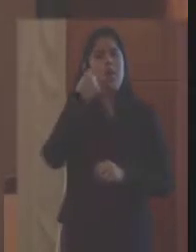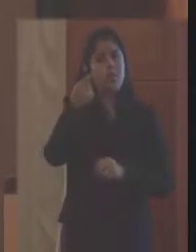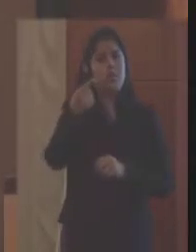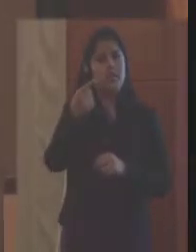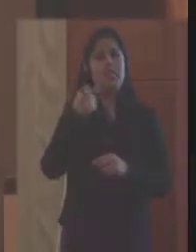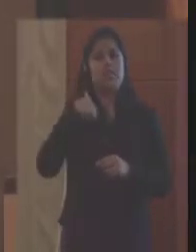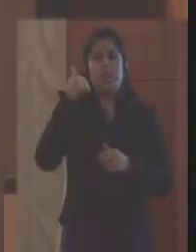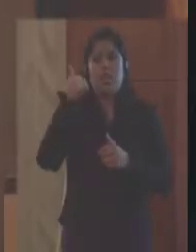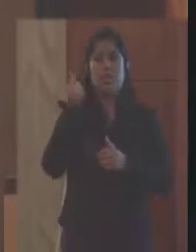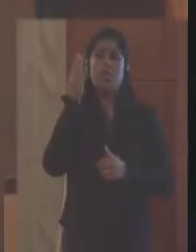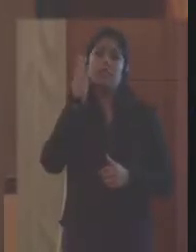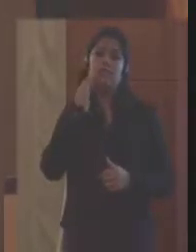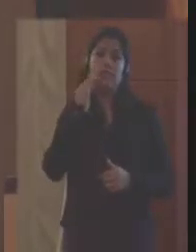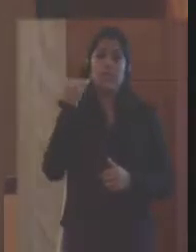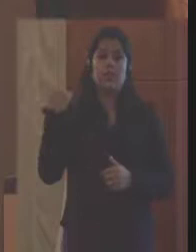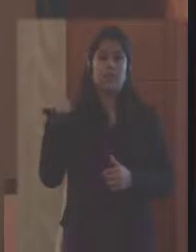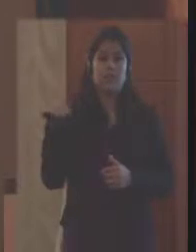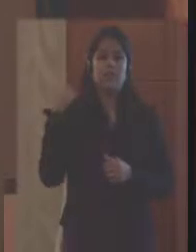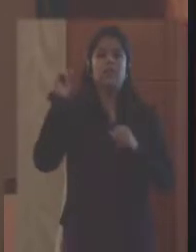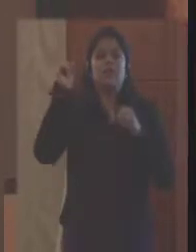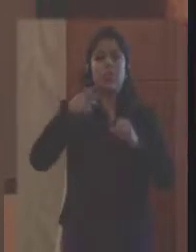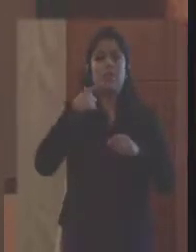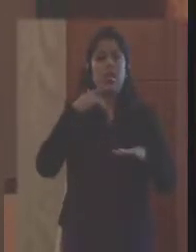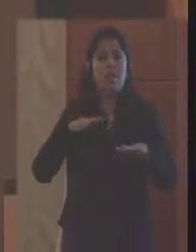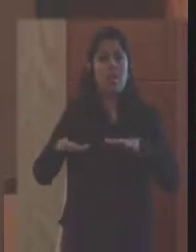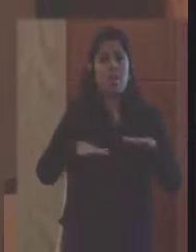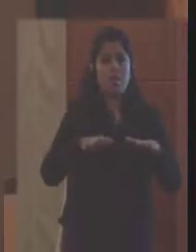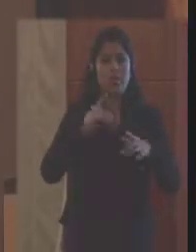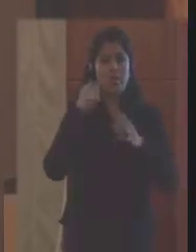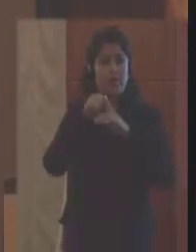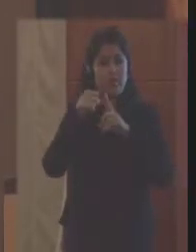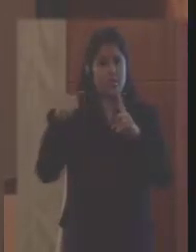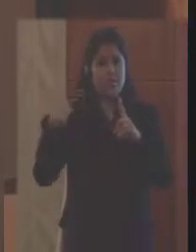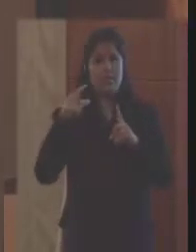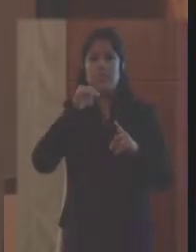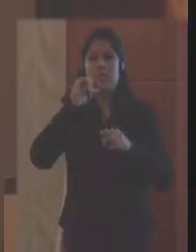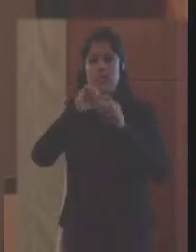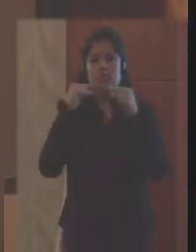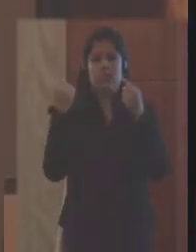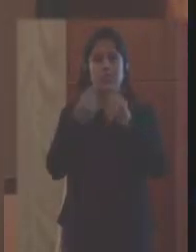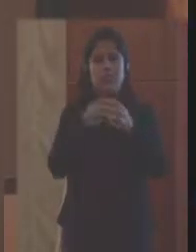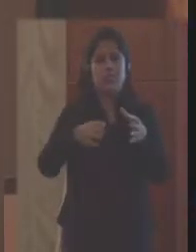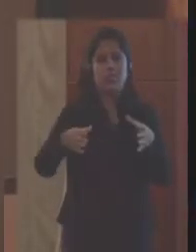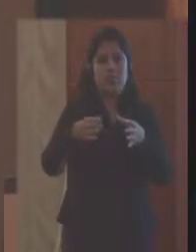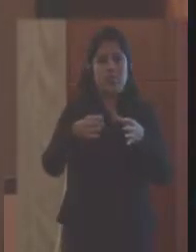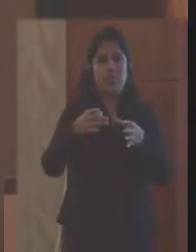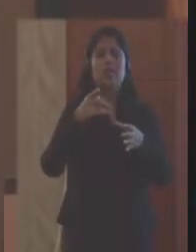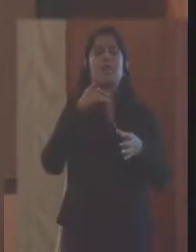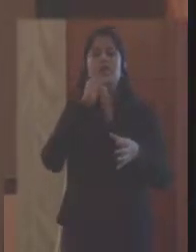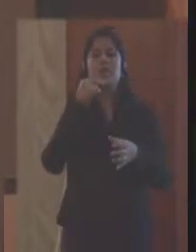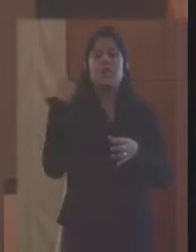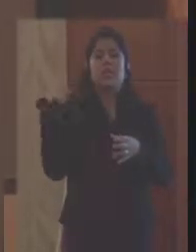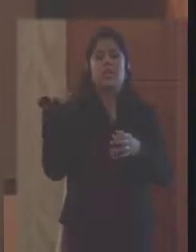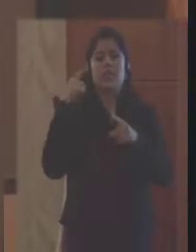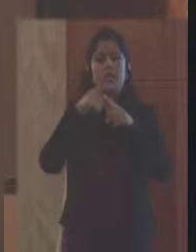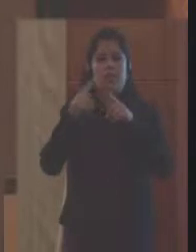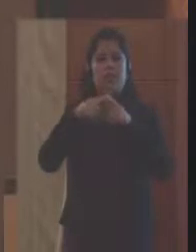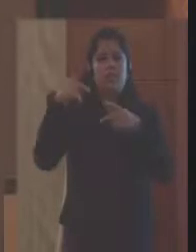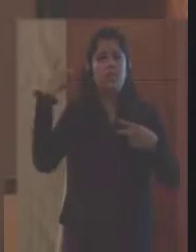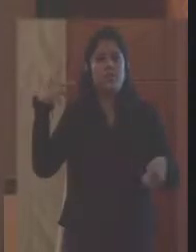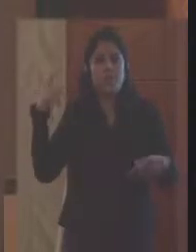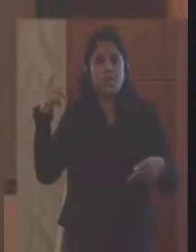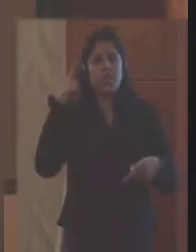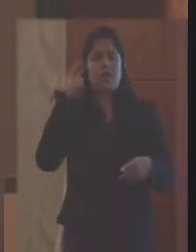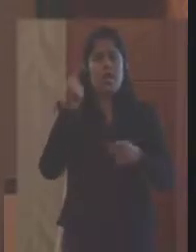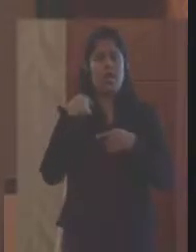estas buenas experiencias que queremos compartir, que quien coordina el sistema es una unidad, que esa unidad es coherente a la norma, a la política